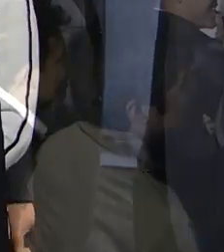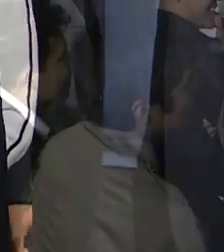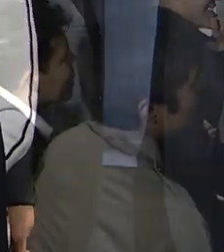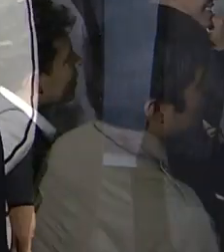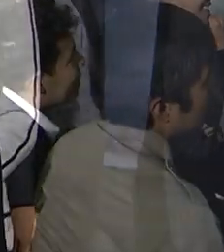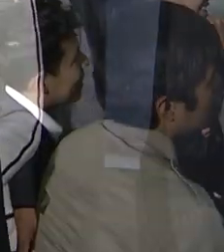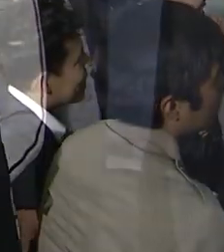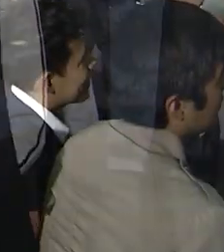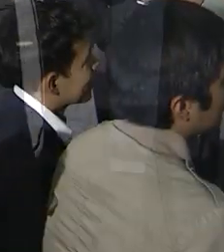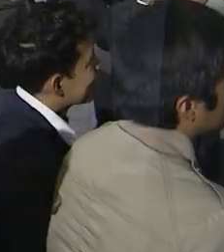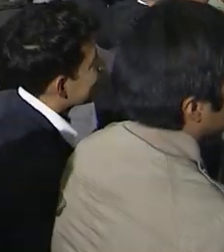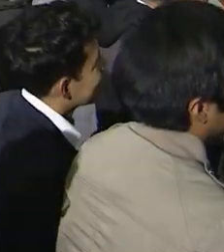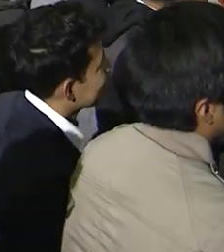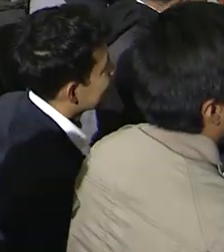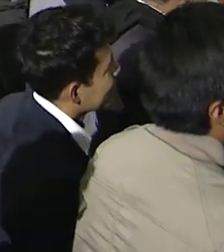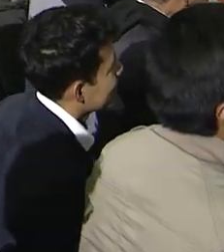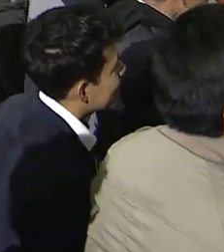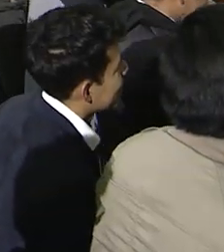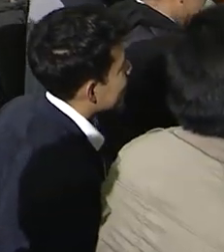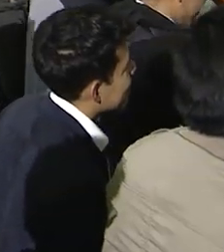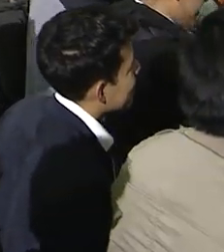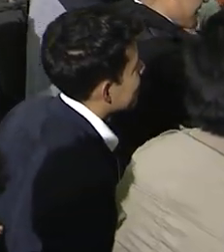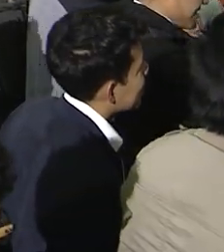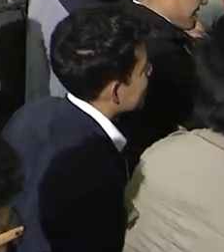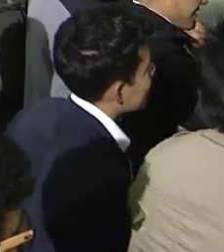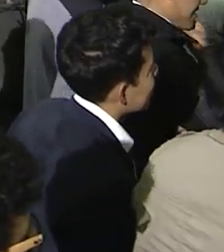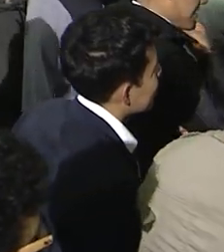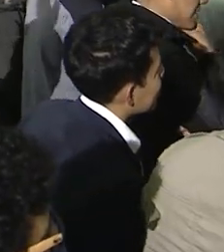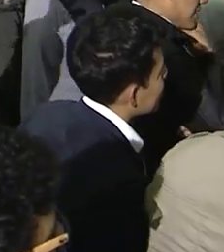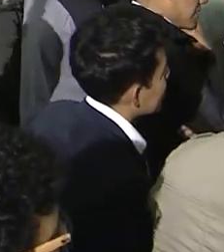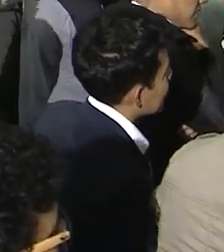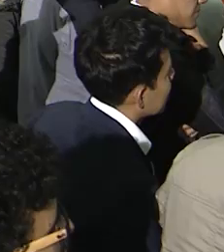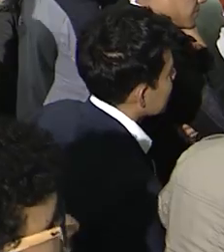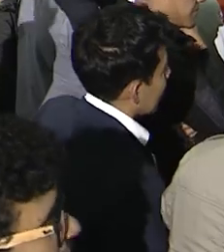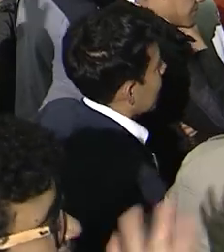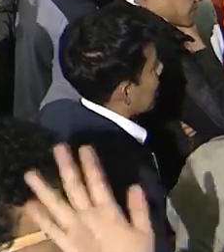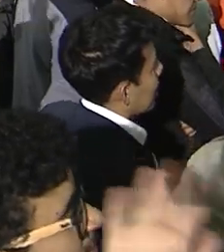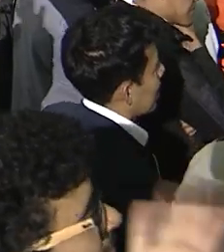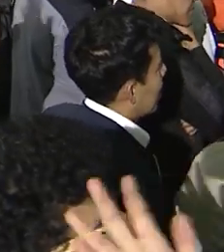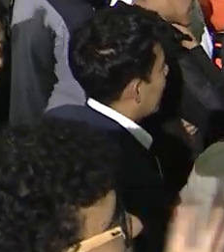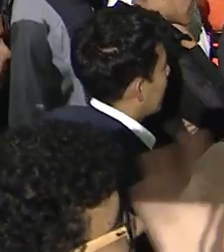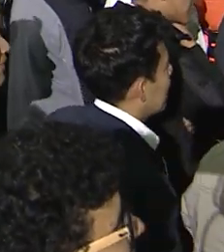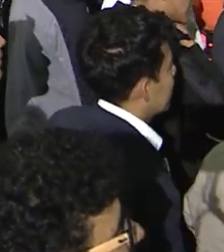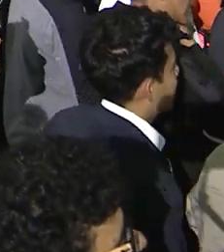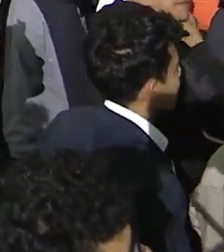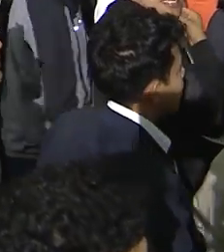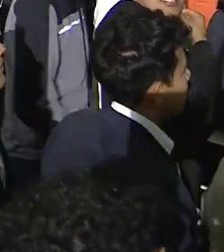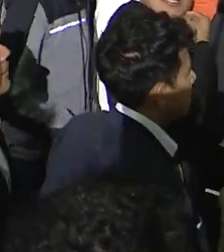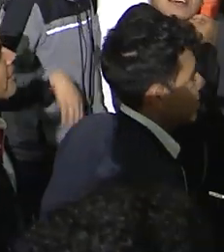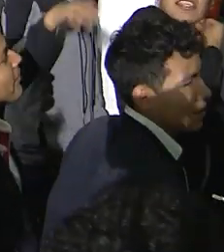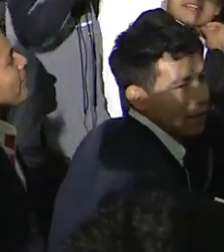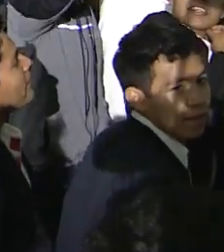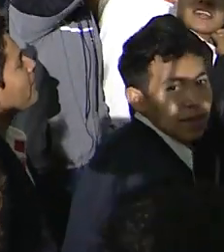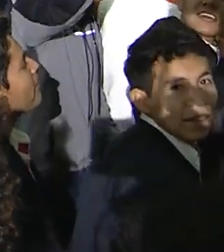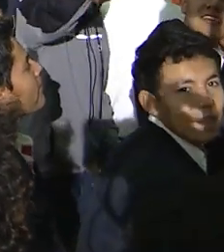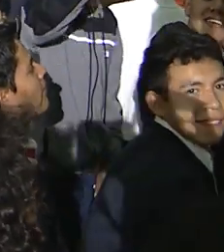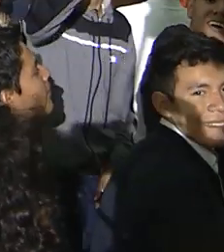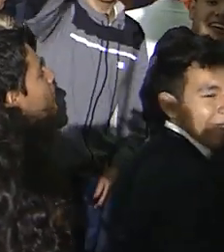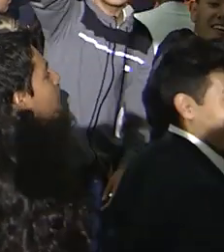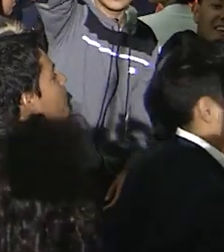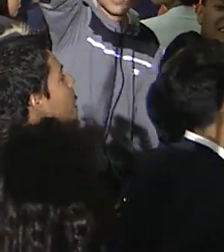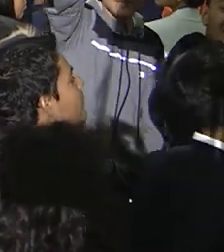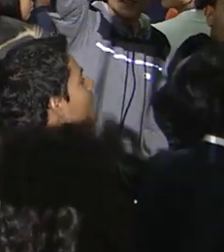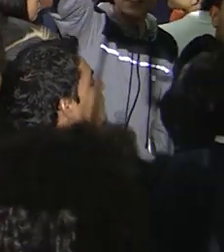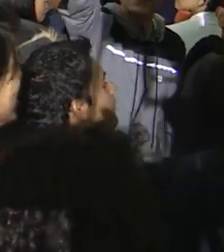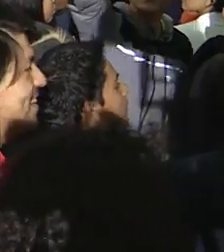comunidad estudiantil tomarán la palabra a erick fabián de jesús hernández él es alumno de la